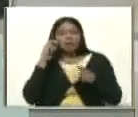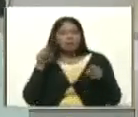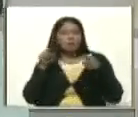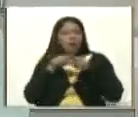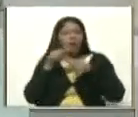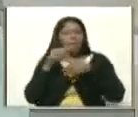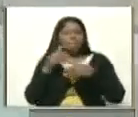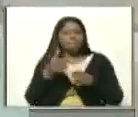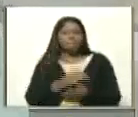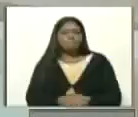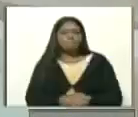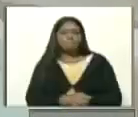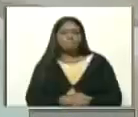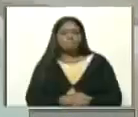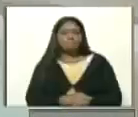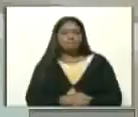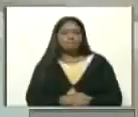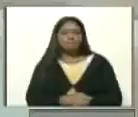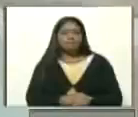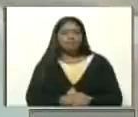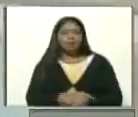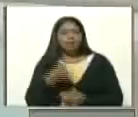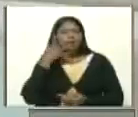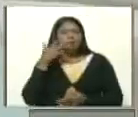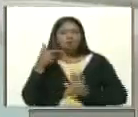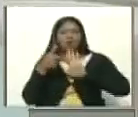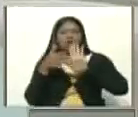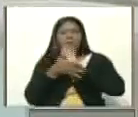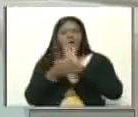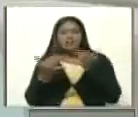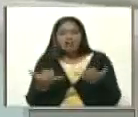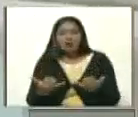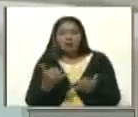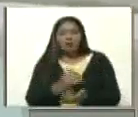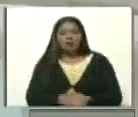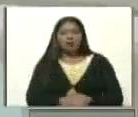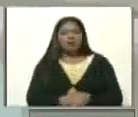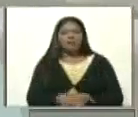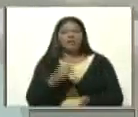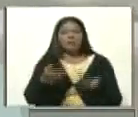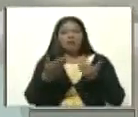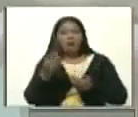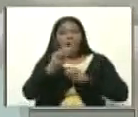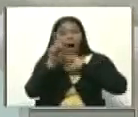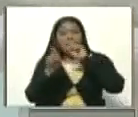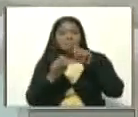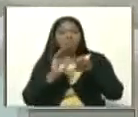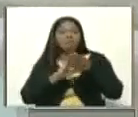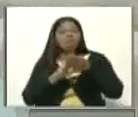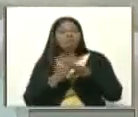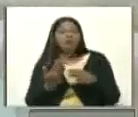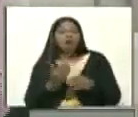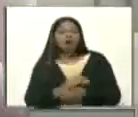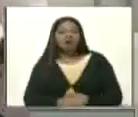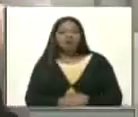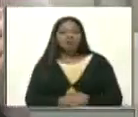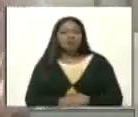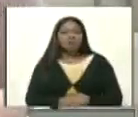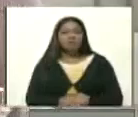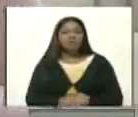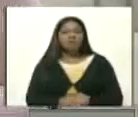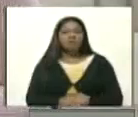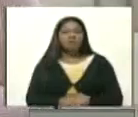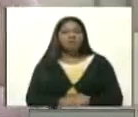similares pueden asociarse a un ejemplo de lo que está ocurriendo? Importantísima tu pregunta, porque se genera un